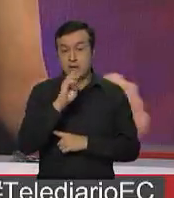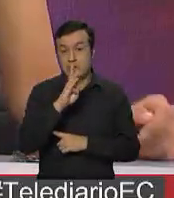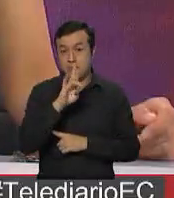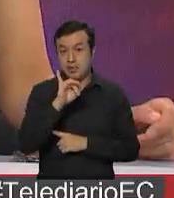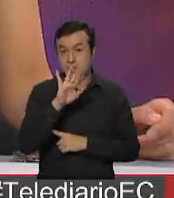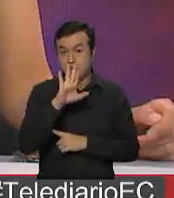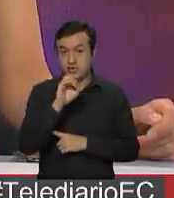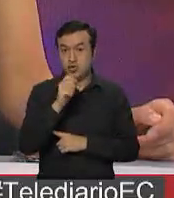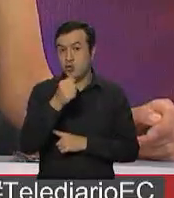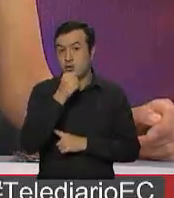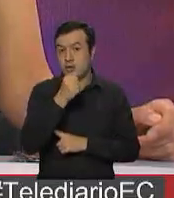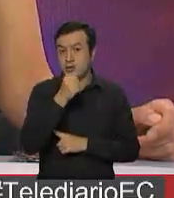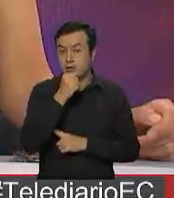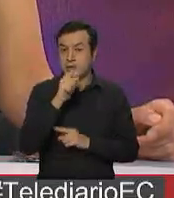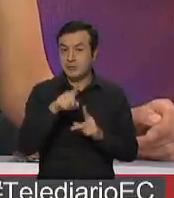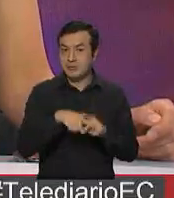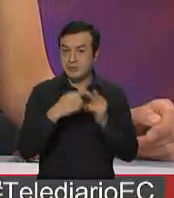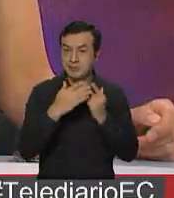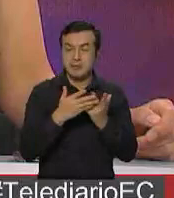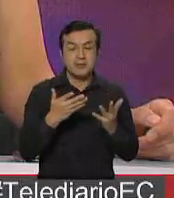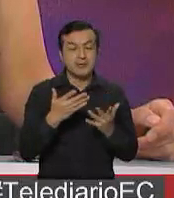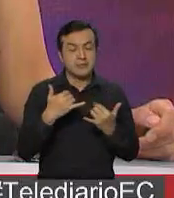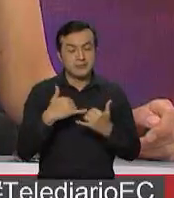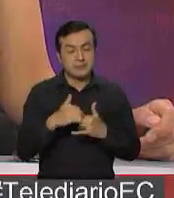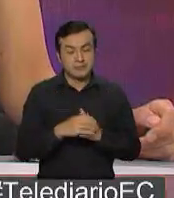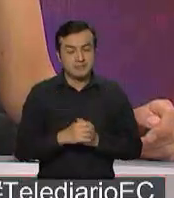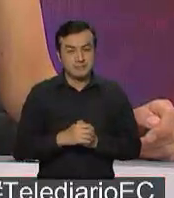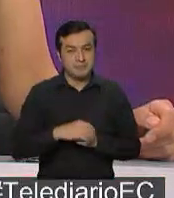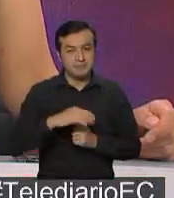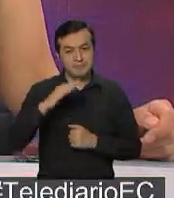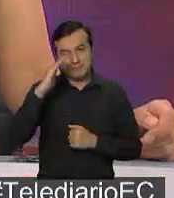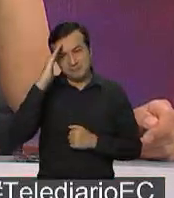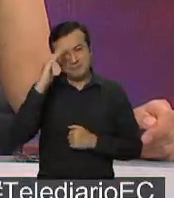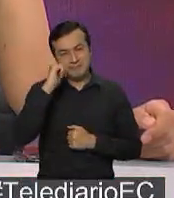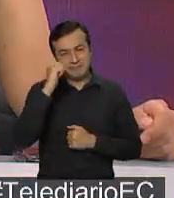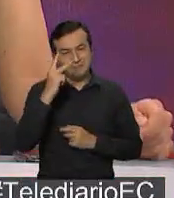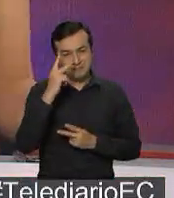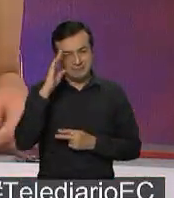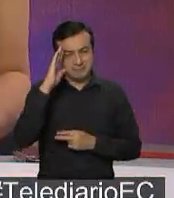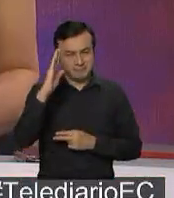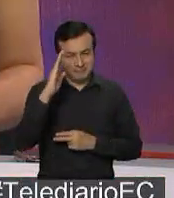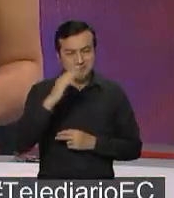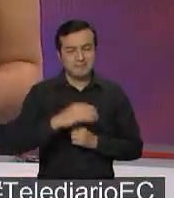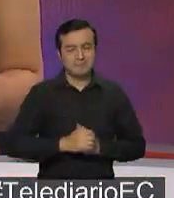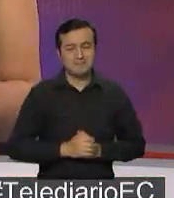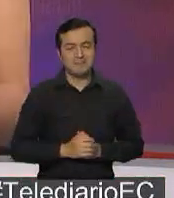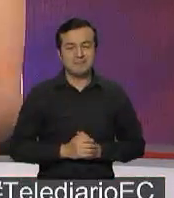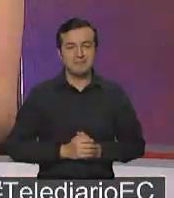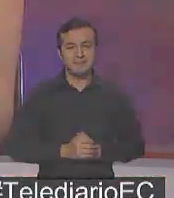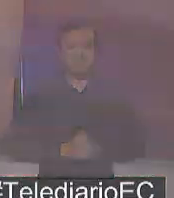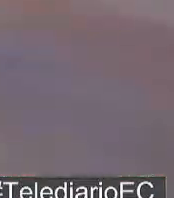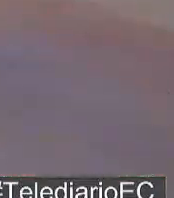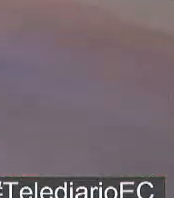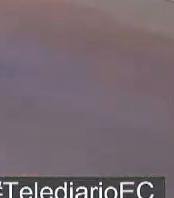Ceballos con el análisis de la información con las entrevistas. Conmigo será hasta el día de mañana. Hasta pronto. Buenos días.